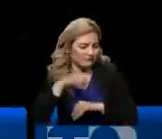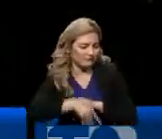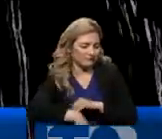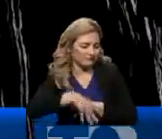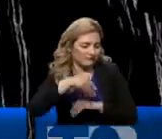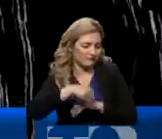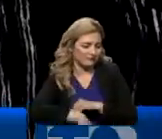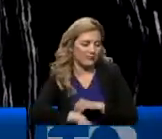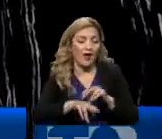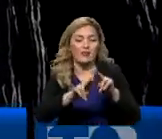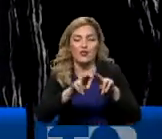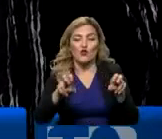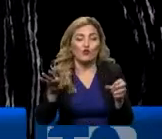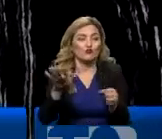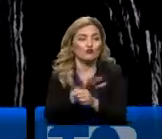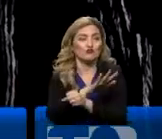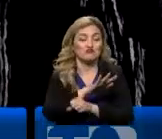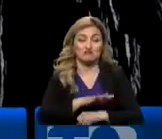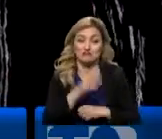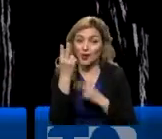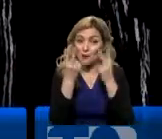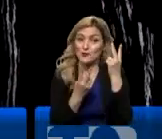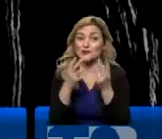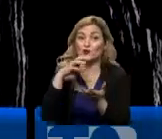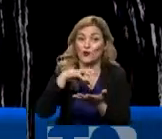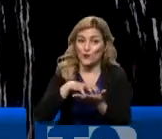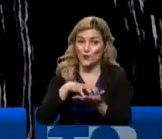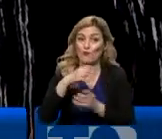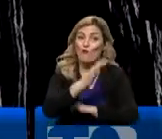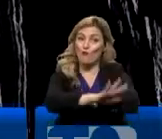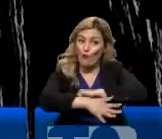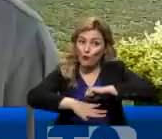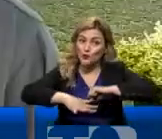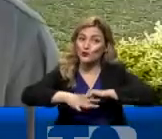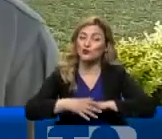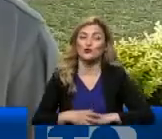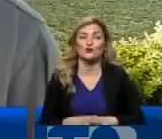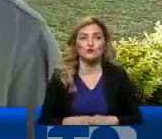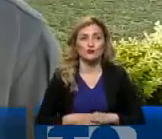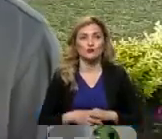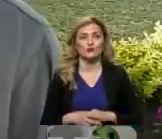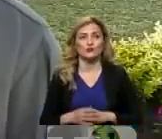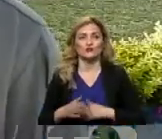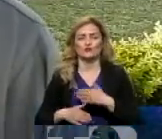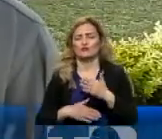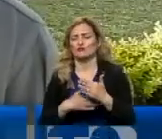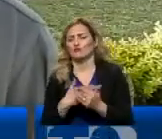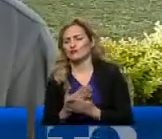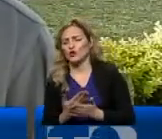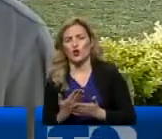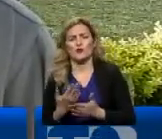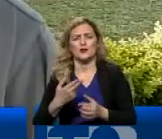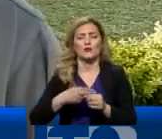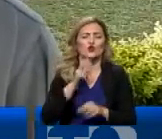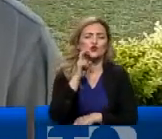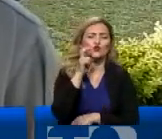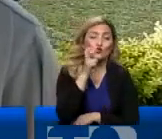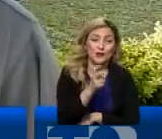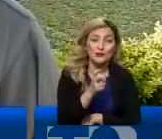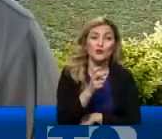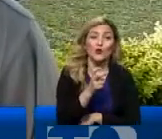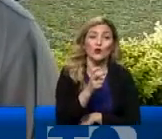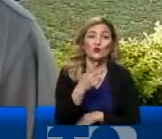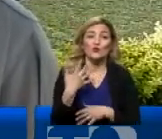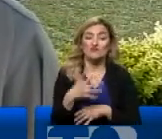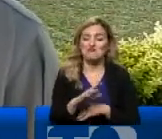medio de una total naturaleza. Hay que visitar la provincia de Morona, Santiago. Prácticamente todos los actores enmarcados en materia de turismo están